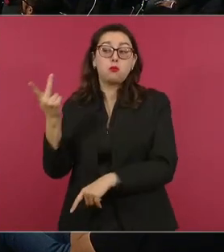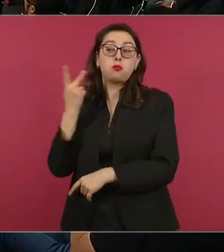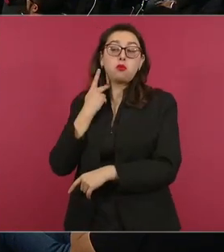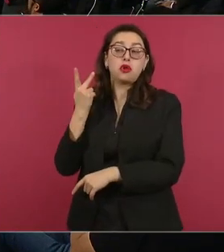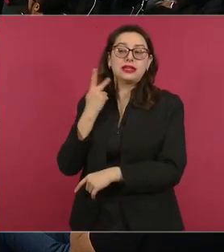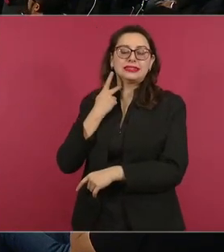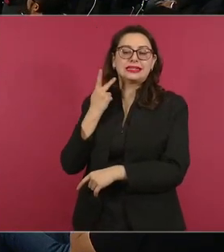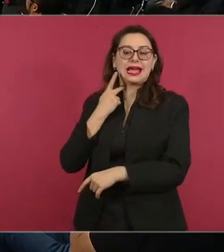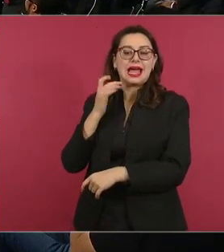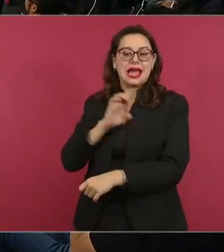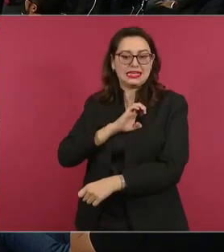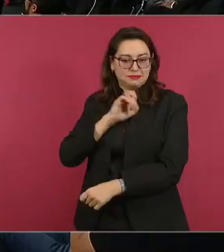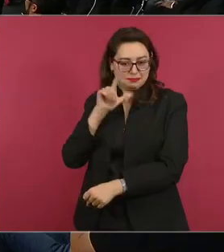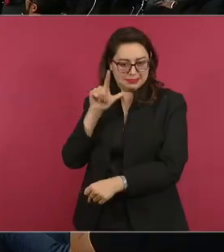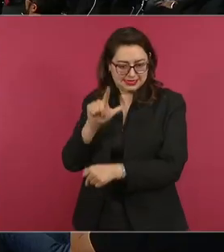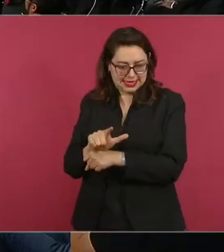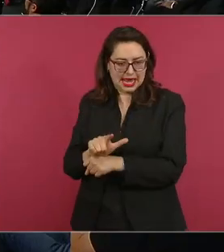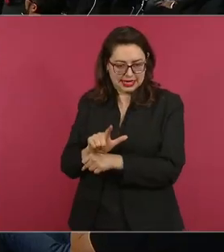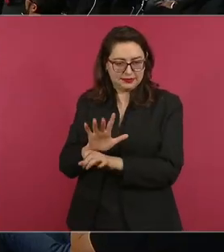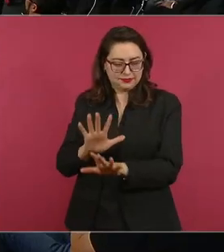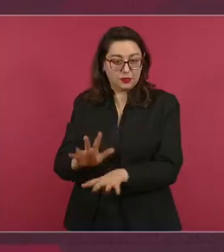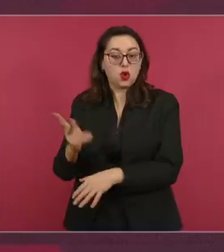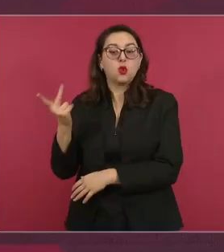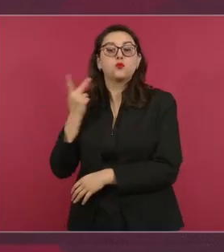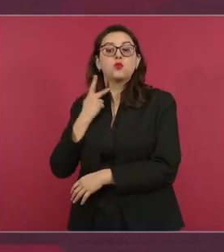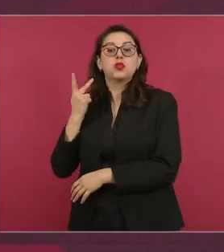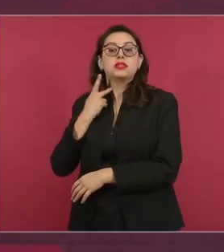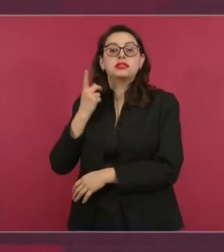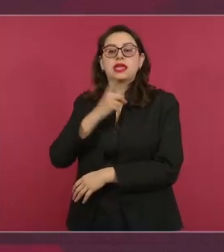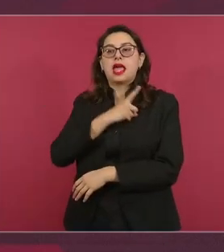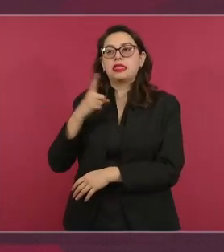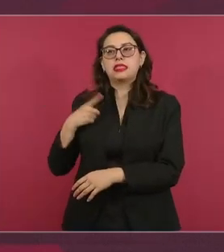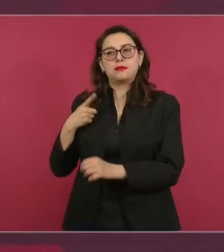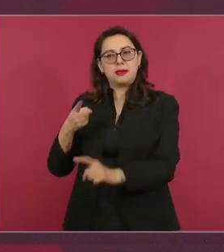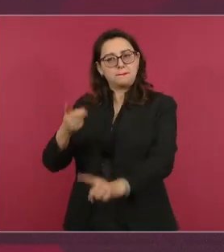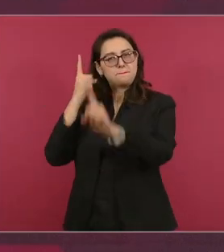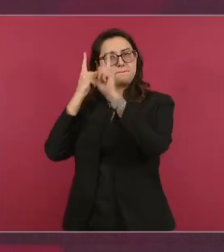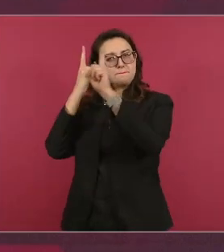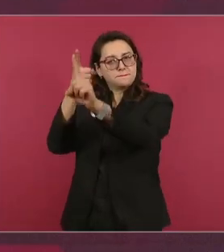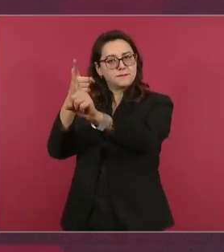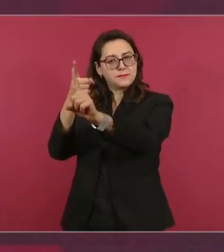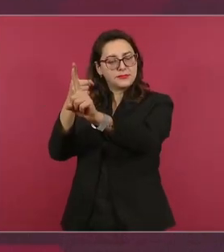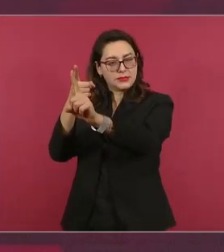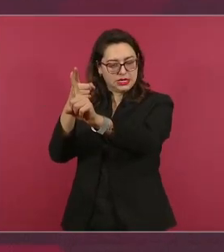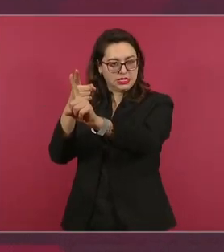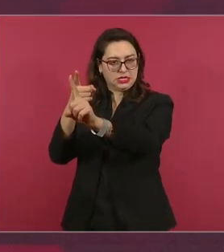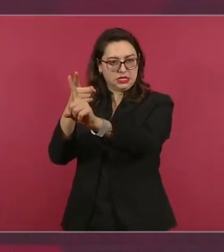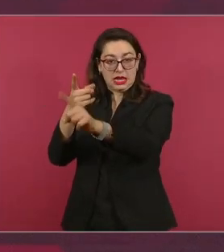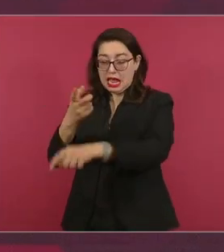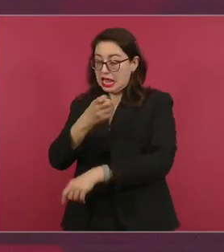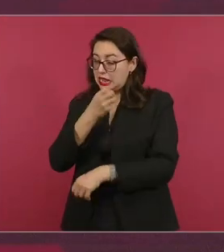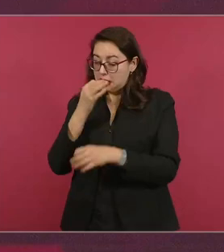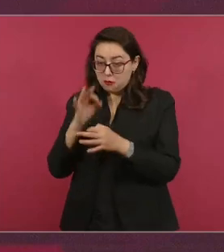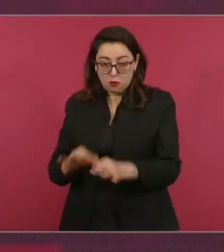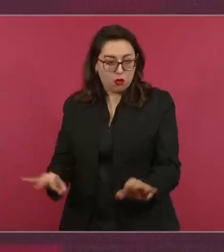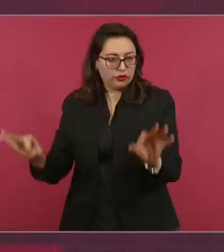El político, y esto es para los jóvenes, tiene que tener un ideal. ¿Cuál es el ideal?